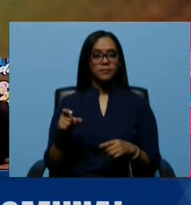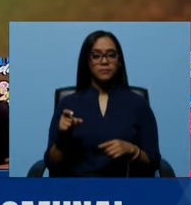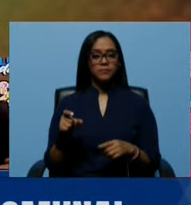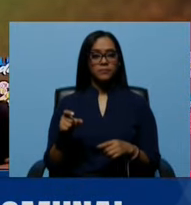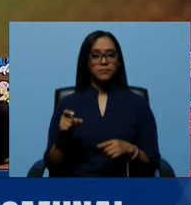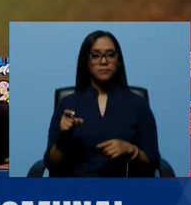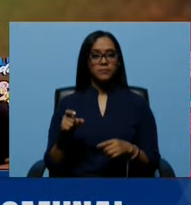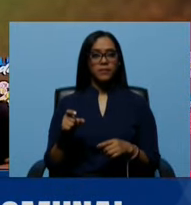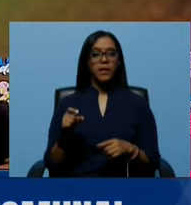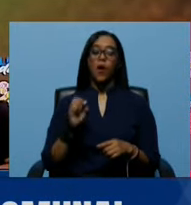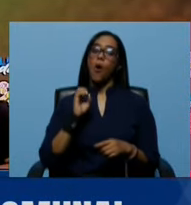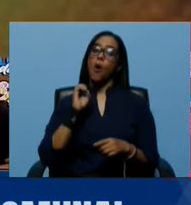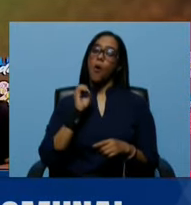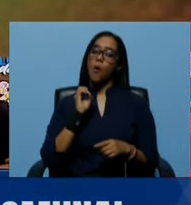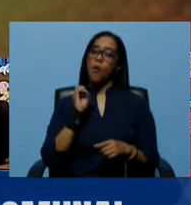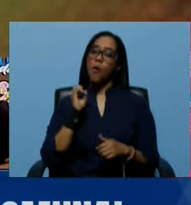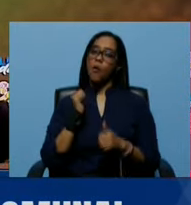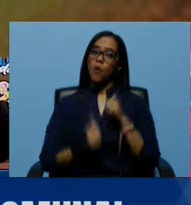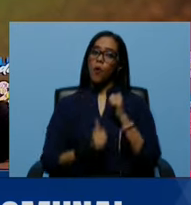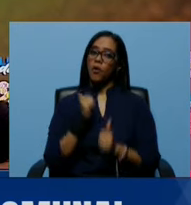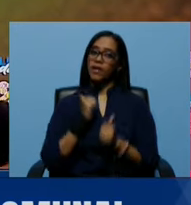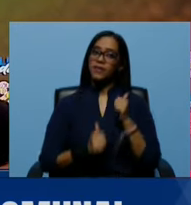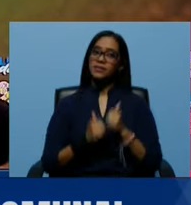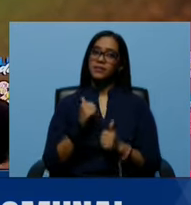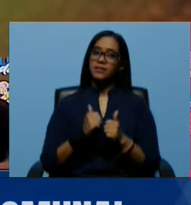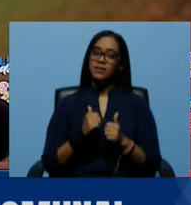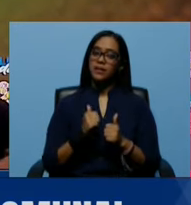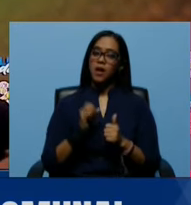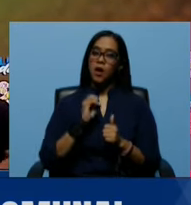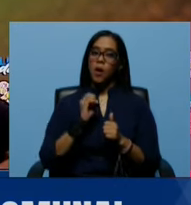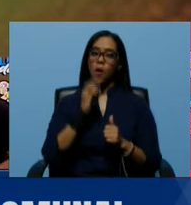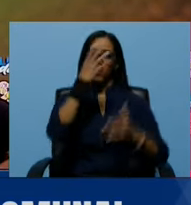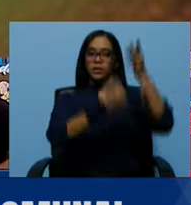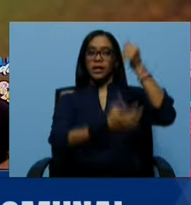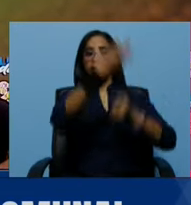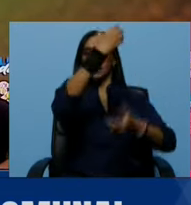O corre, o se encarama.